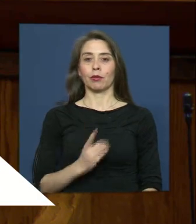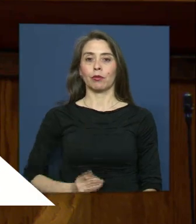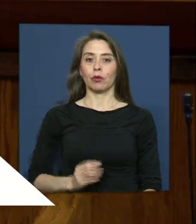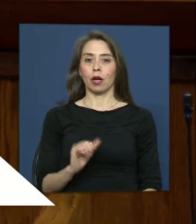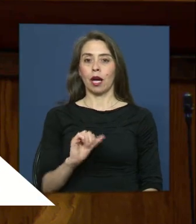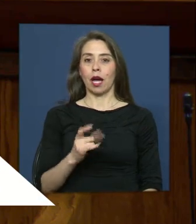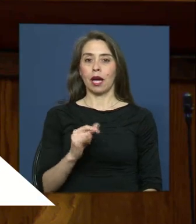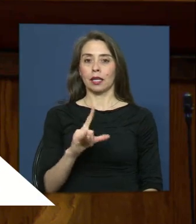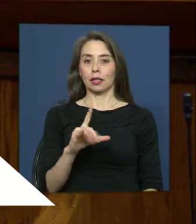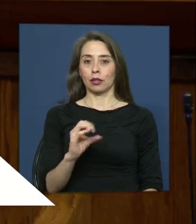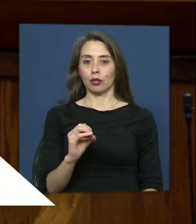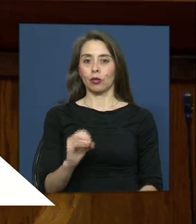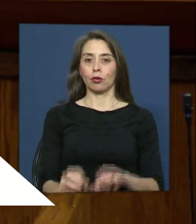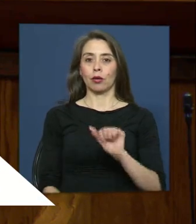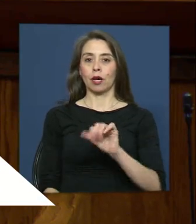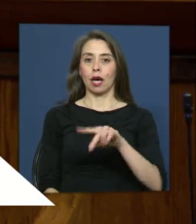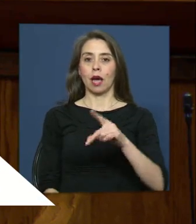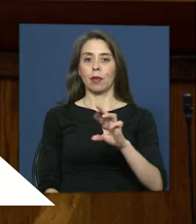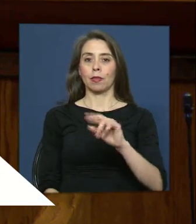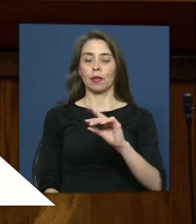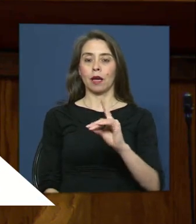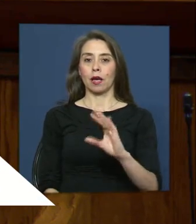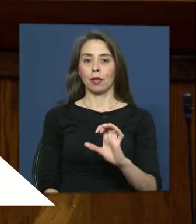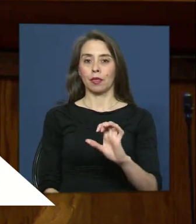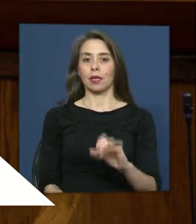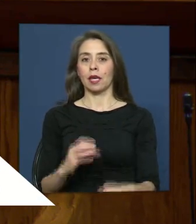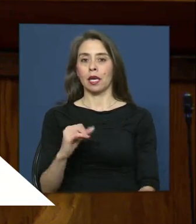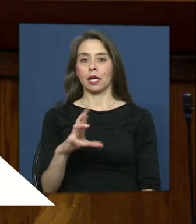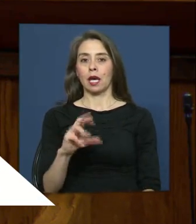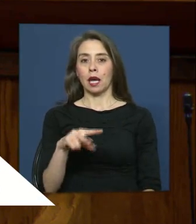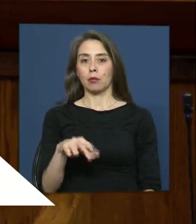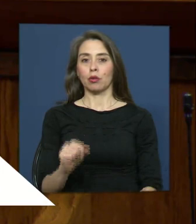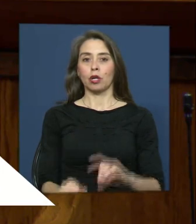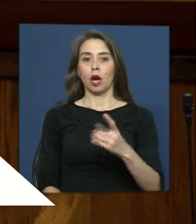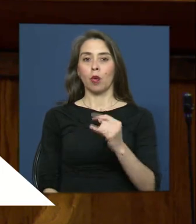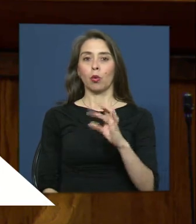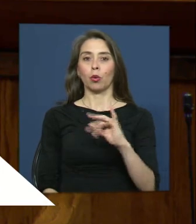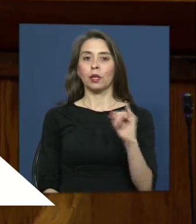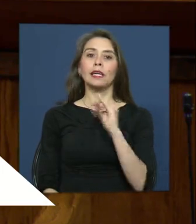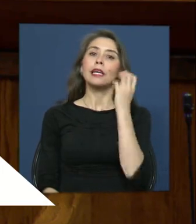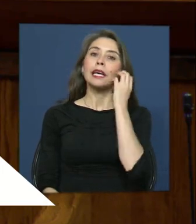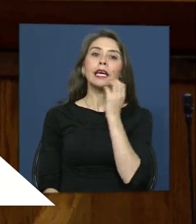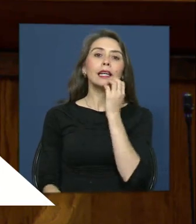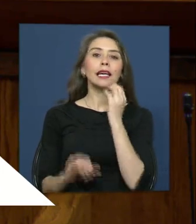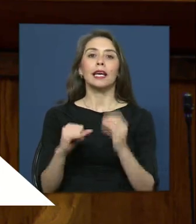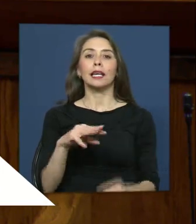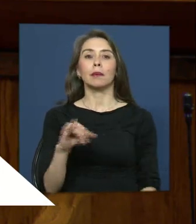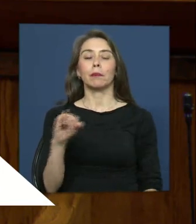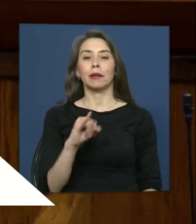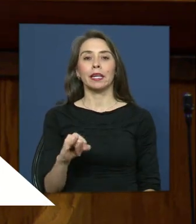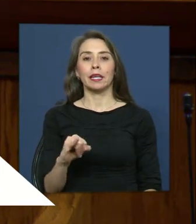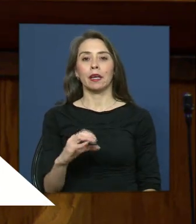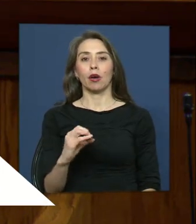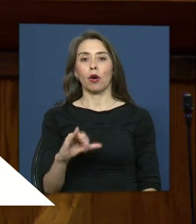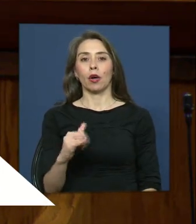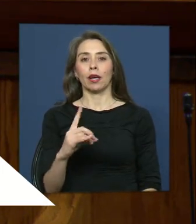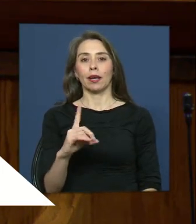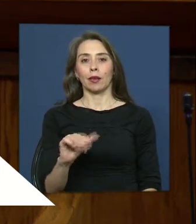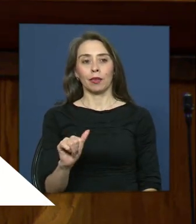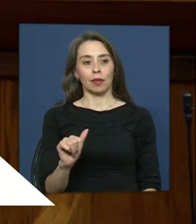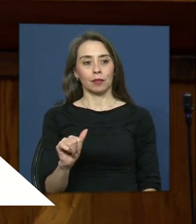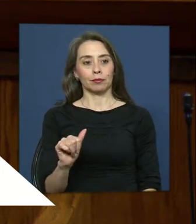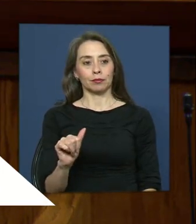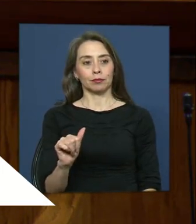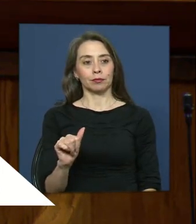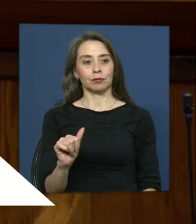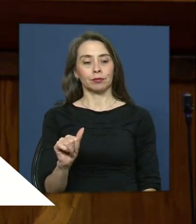Aguiló, Osvaldo Andrade, Lautaro Carmona, Hugo Gutiérrez, Tucapel Jiménez y Sergio Ojeda, de